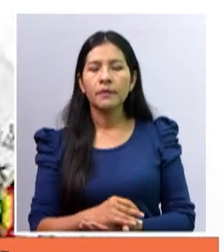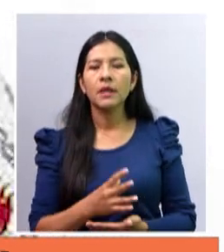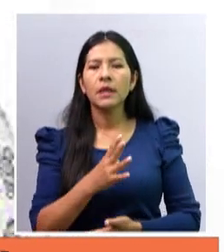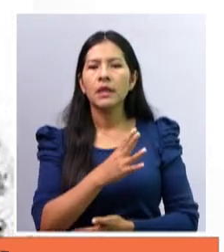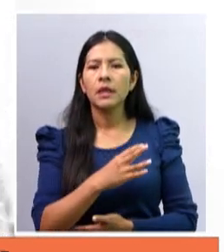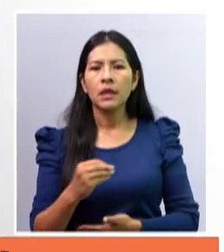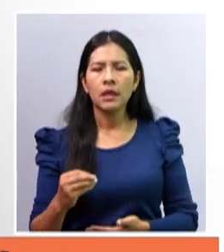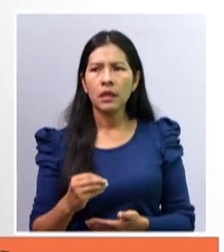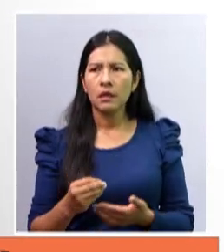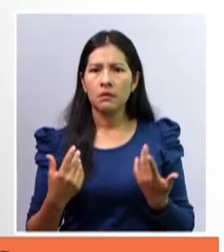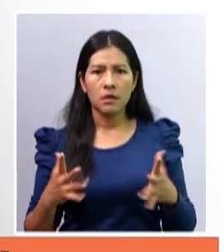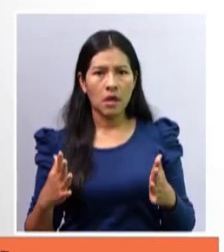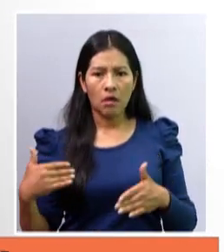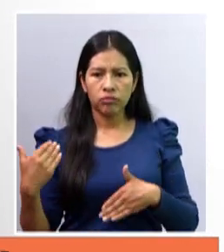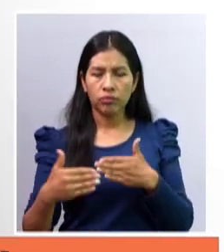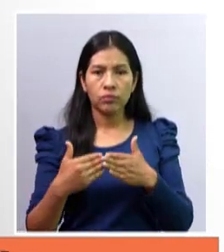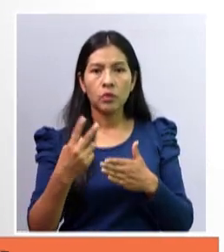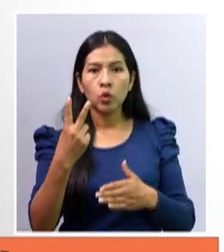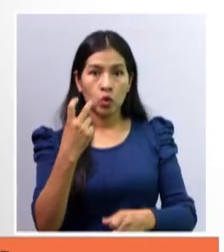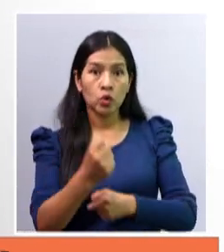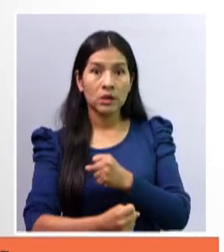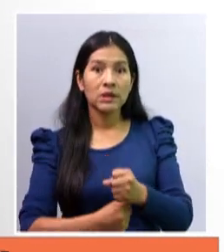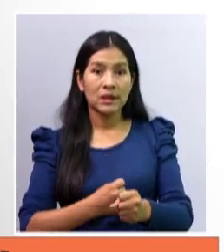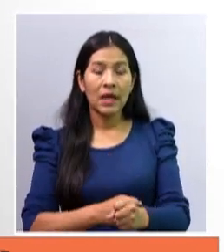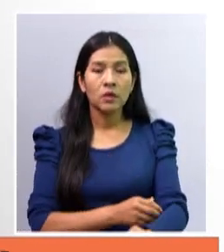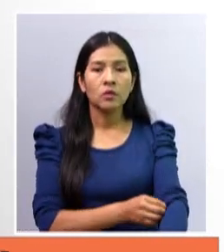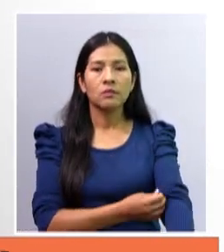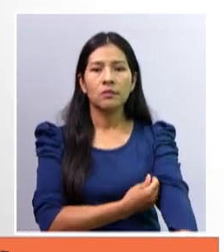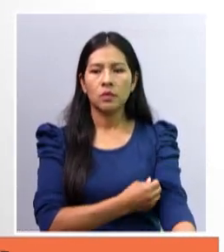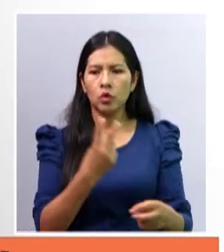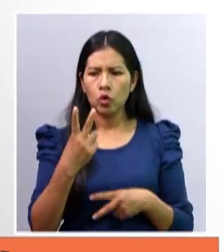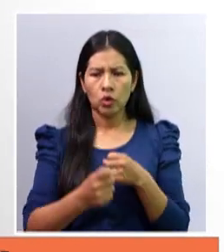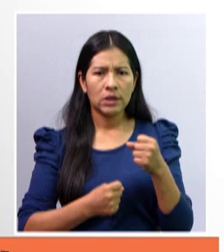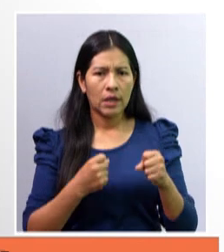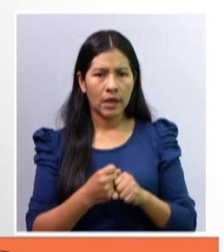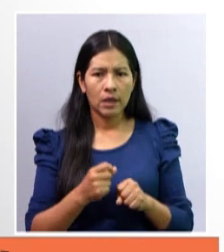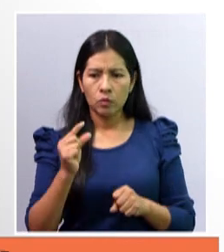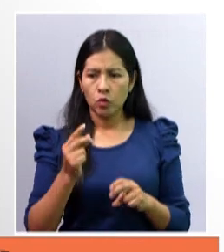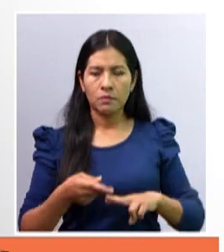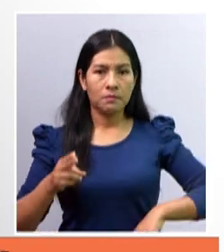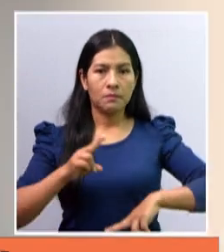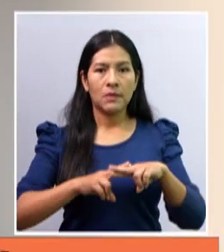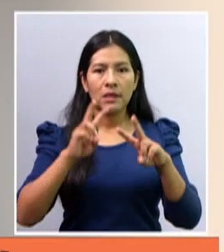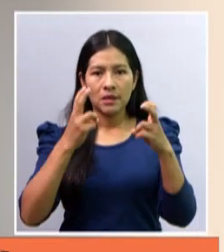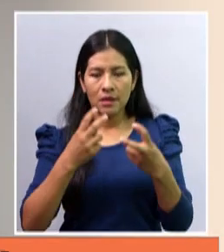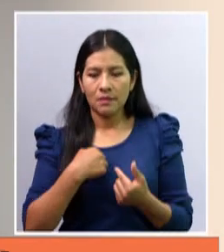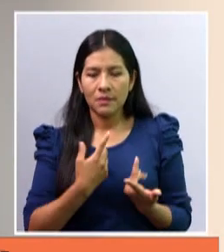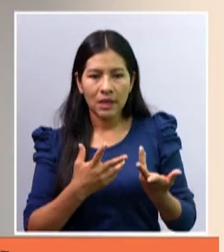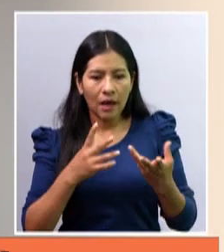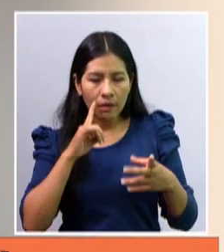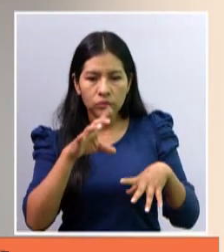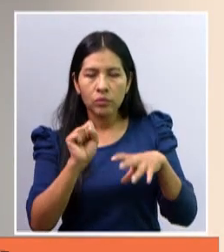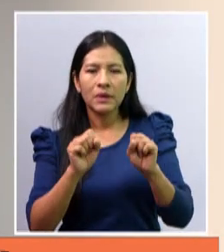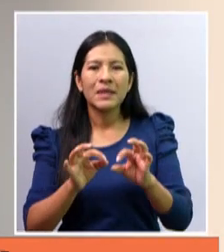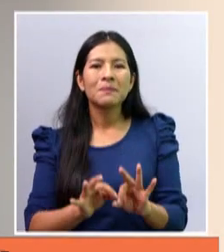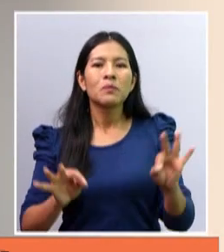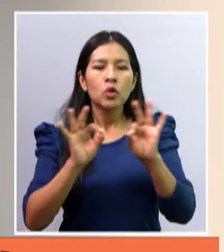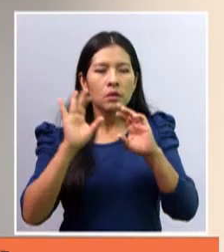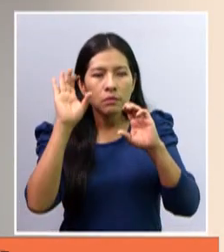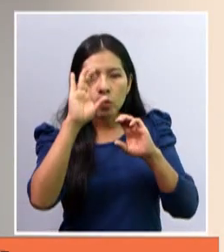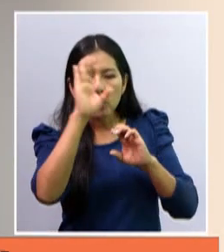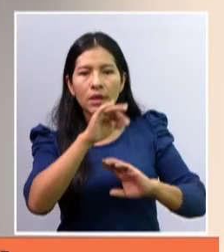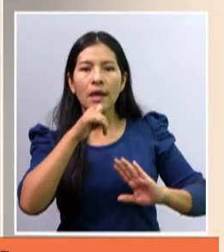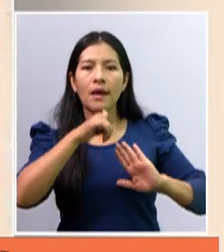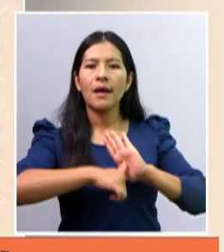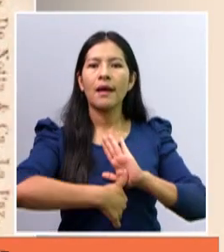mire ya son más o menos dos años dos años y un poquito más que me ha tomado sobre todo poder acceder a las cartas en muchas